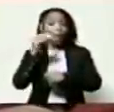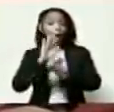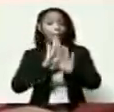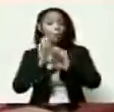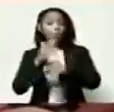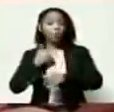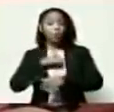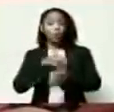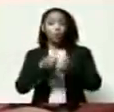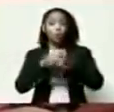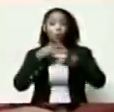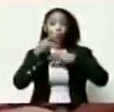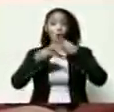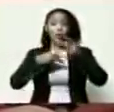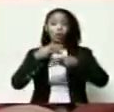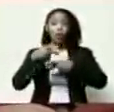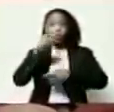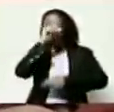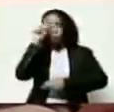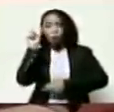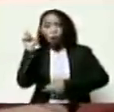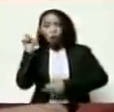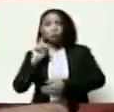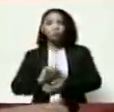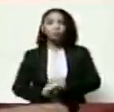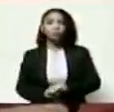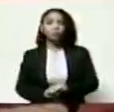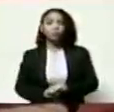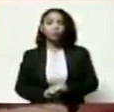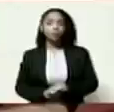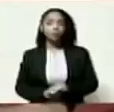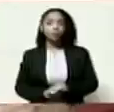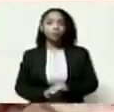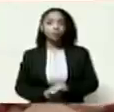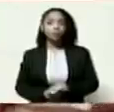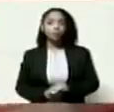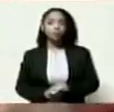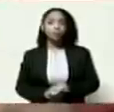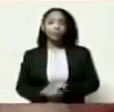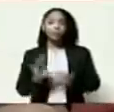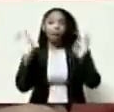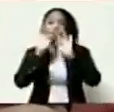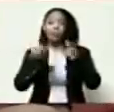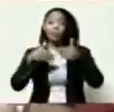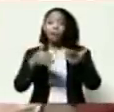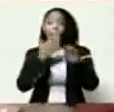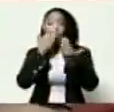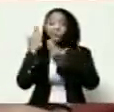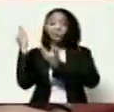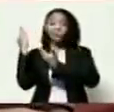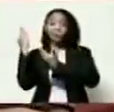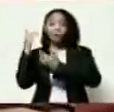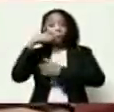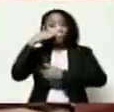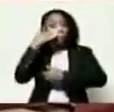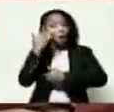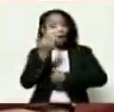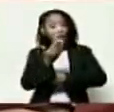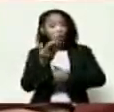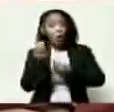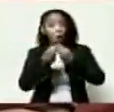nuestro partido, el Partido Socialista Unido de Venezuela. De manera que ahí están. Vamos a ver cómo avanzan las